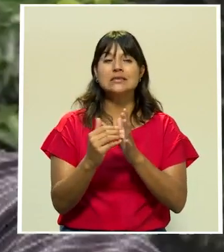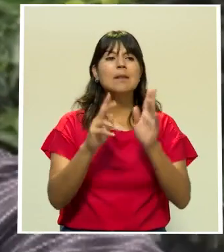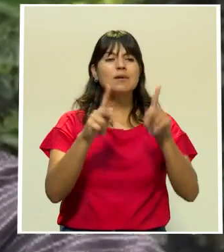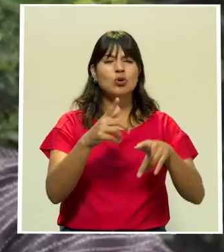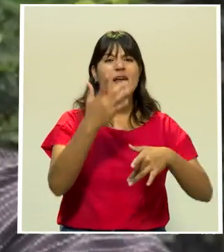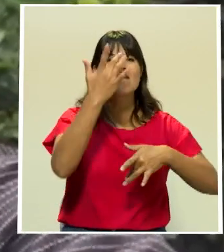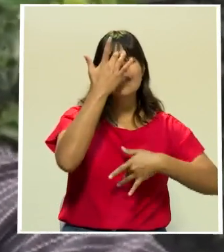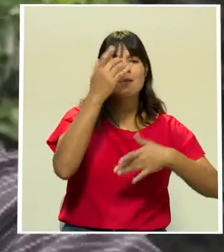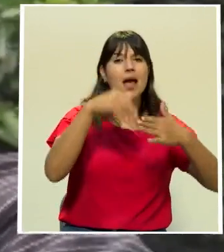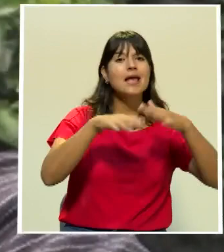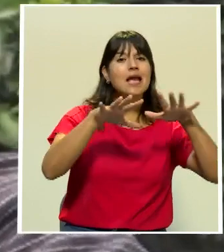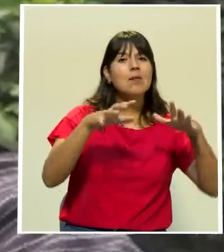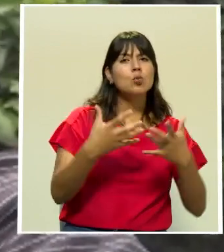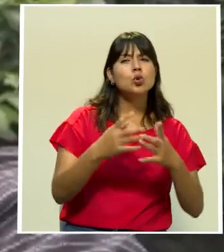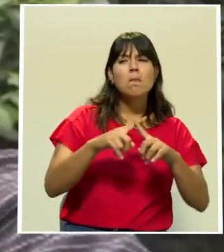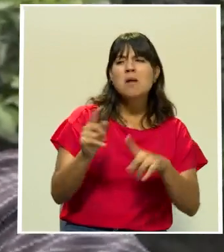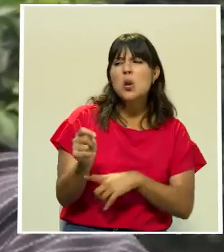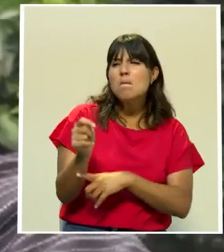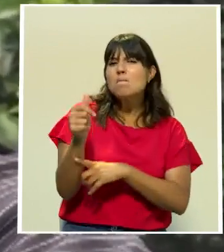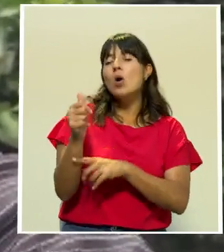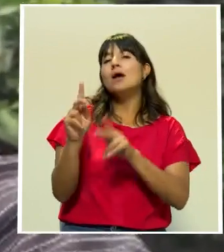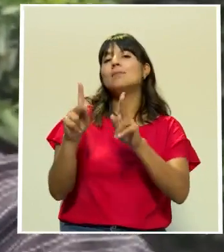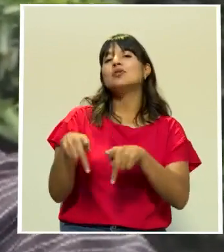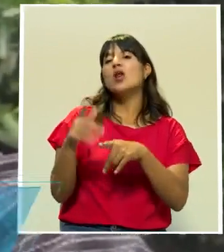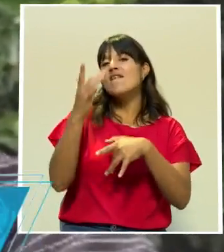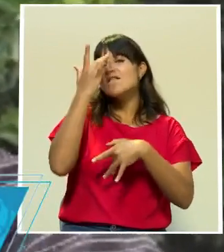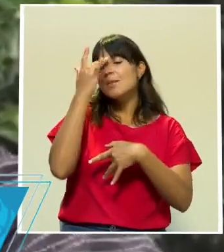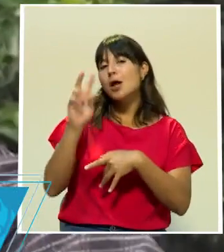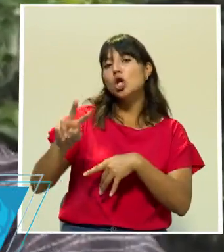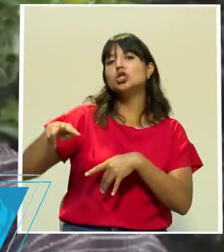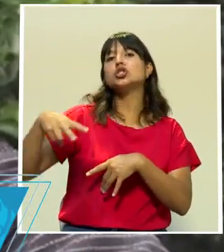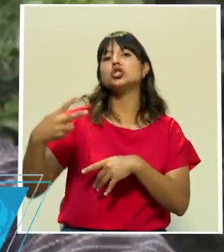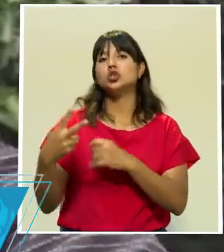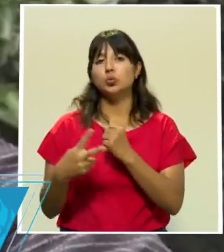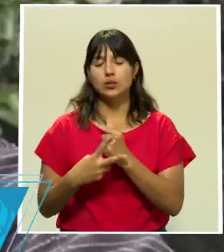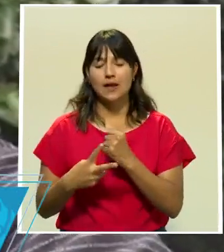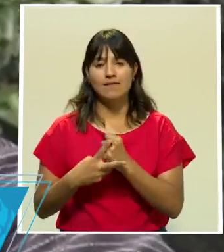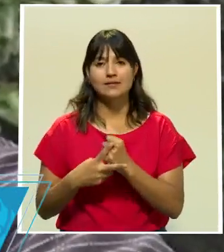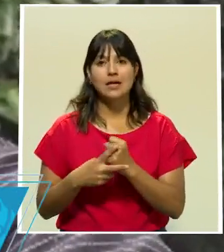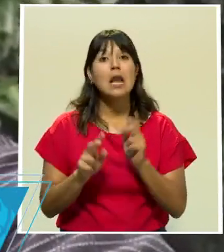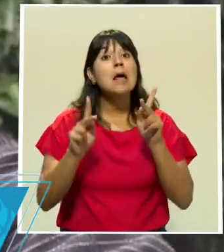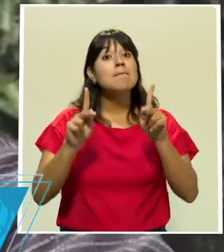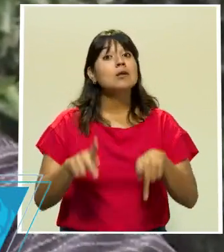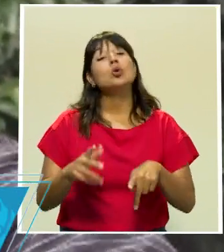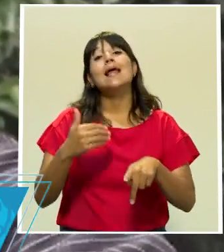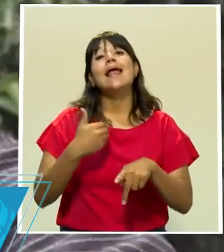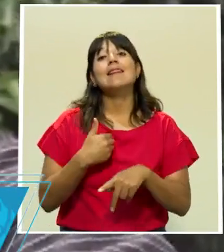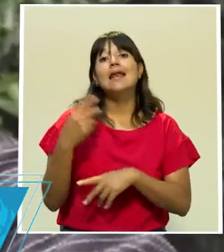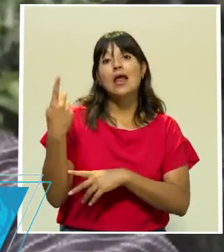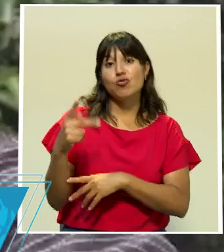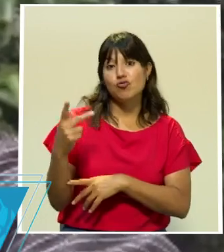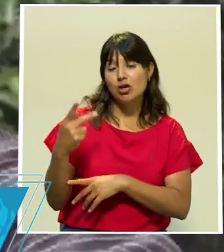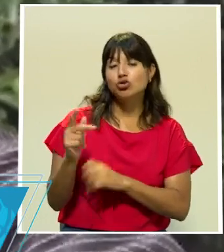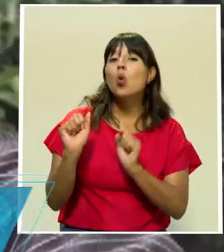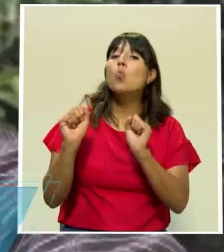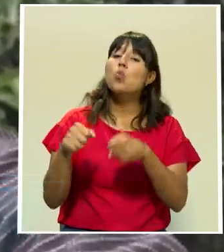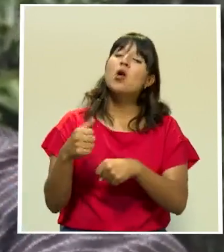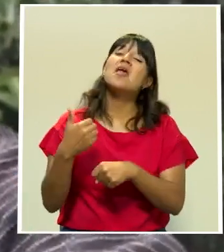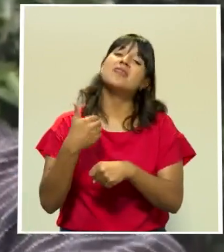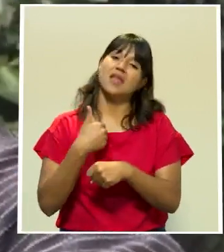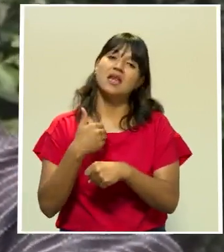reinfección. Las personas con factores de riesgo pueden tener más chance de